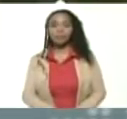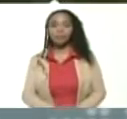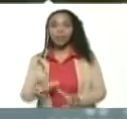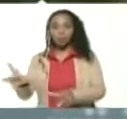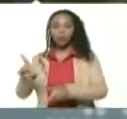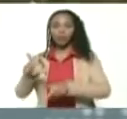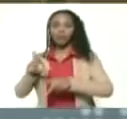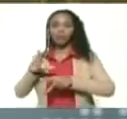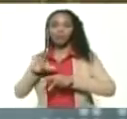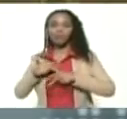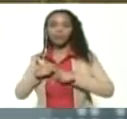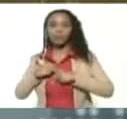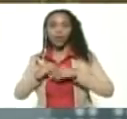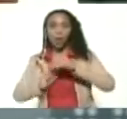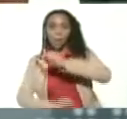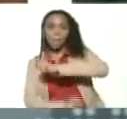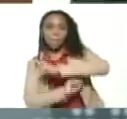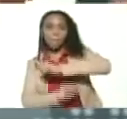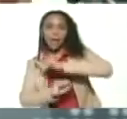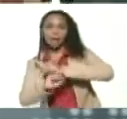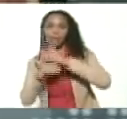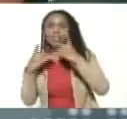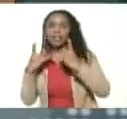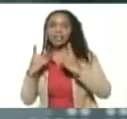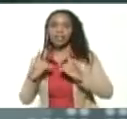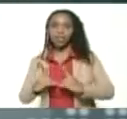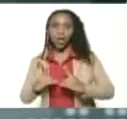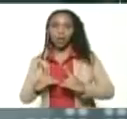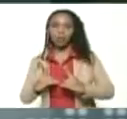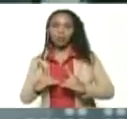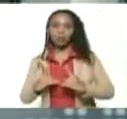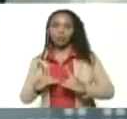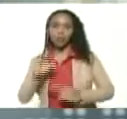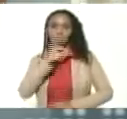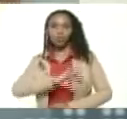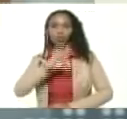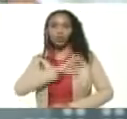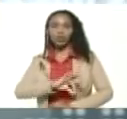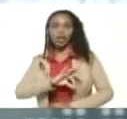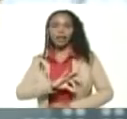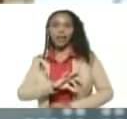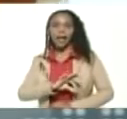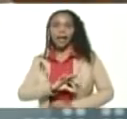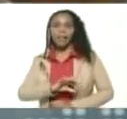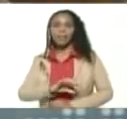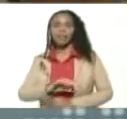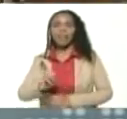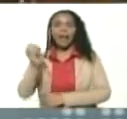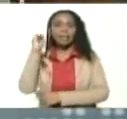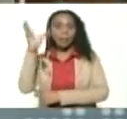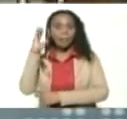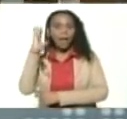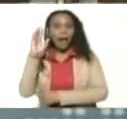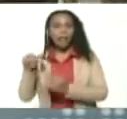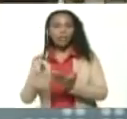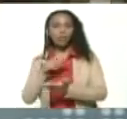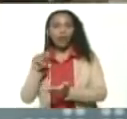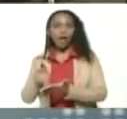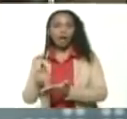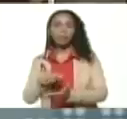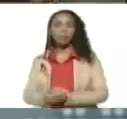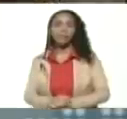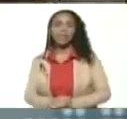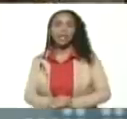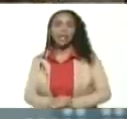tomando como base la decisión soberana del Parlamento Nacional, de la Asamblea Nacional,